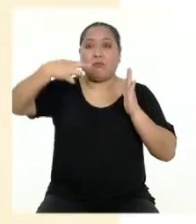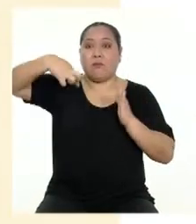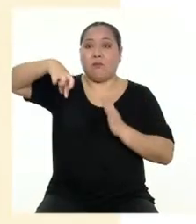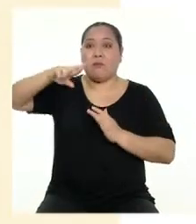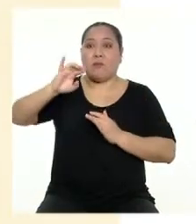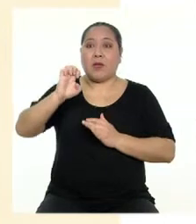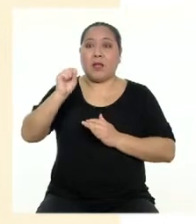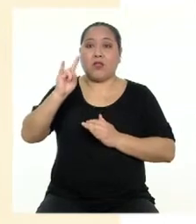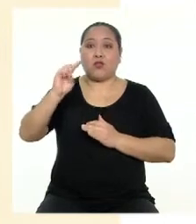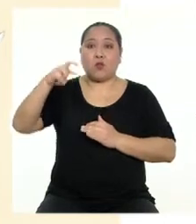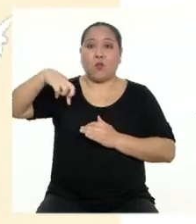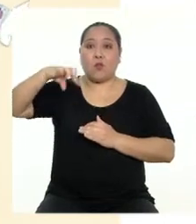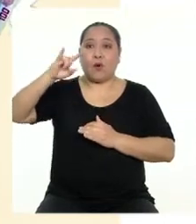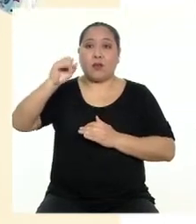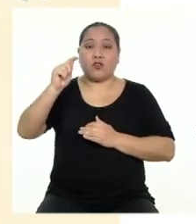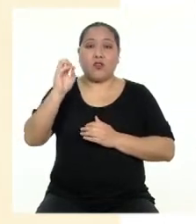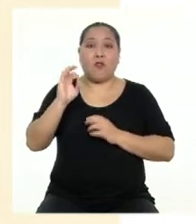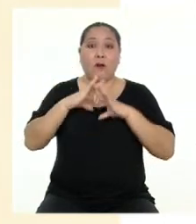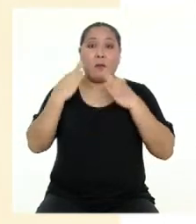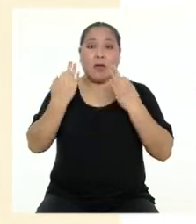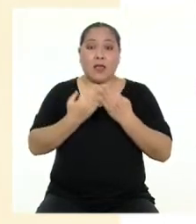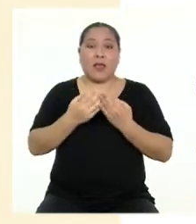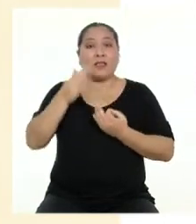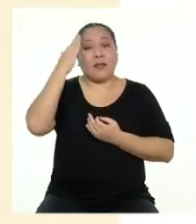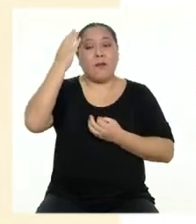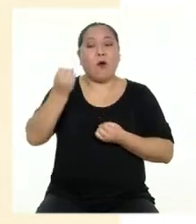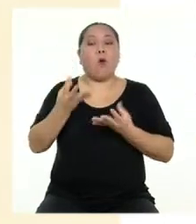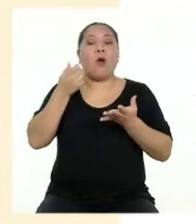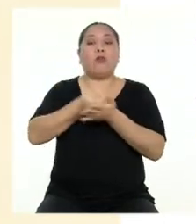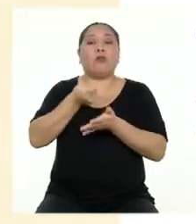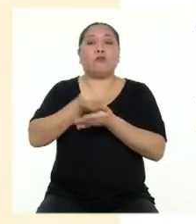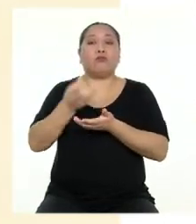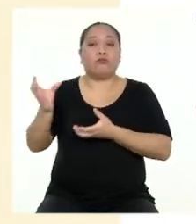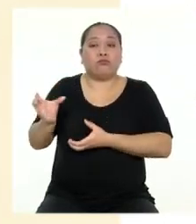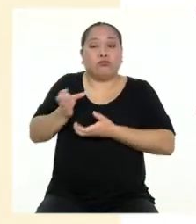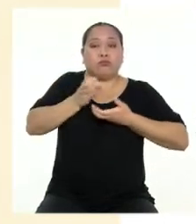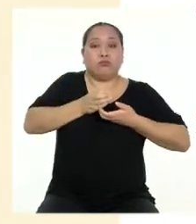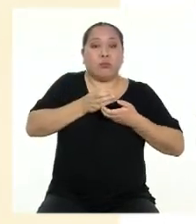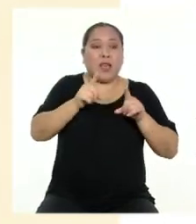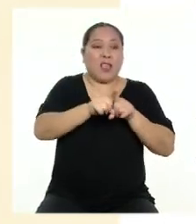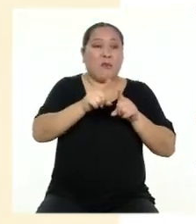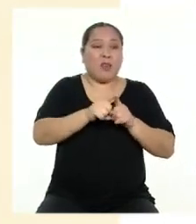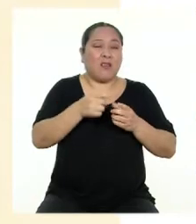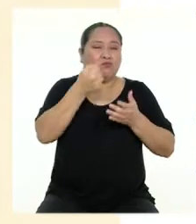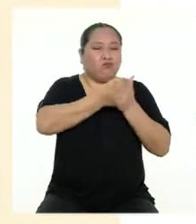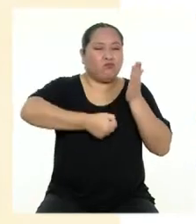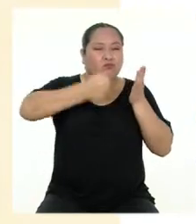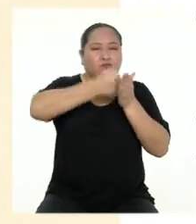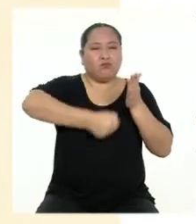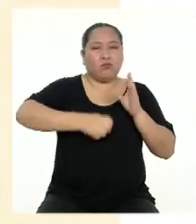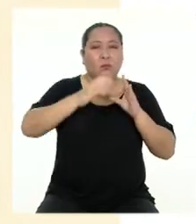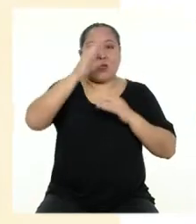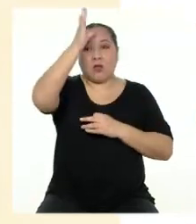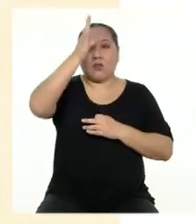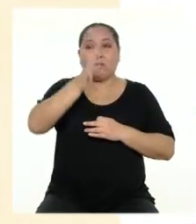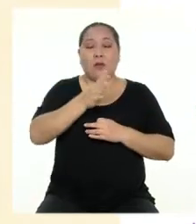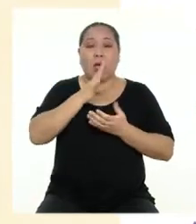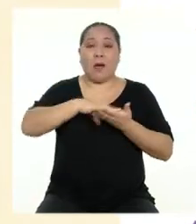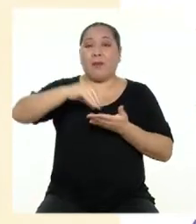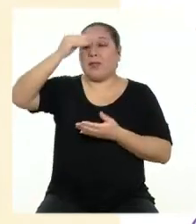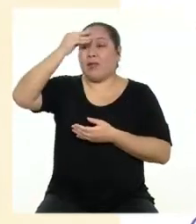lo que nosotros personalmente gastamos y también nos va a dar luces del esfuerzo que hacen nuestros padres y aprenderemos a valorar las cosas